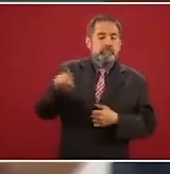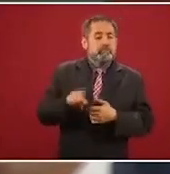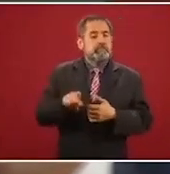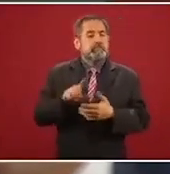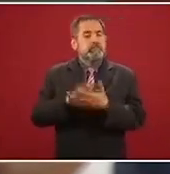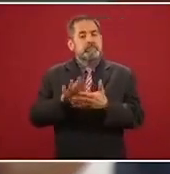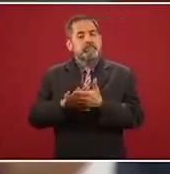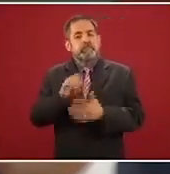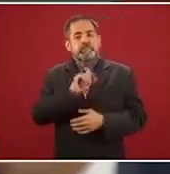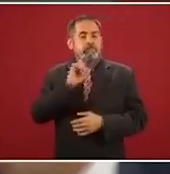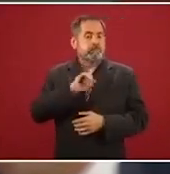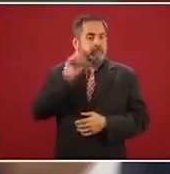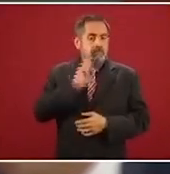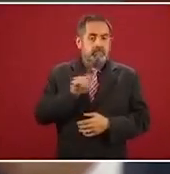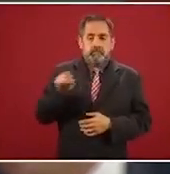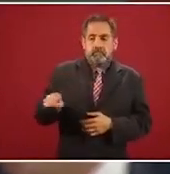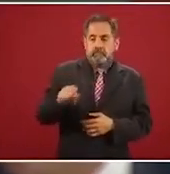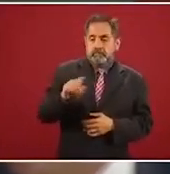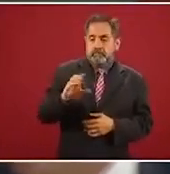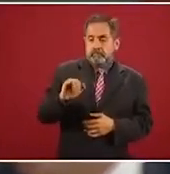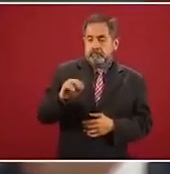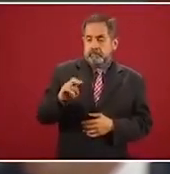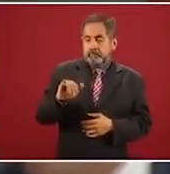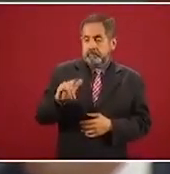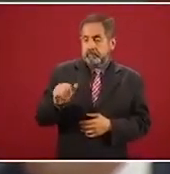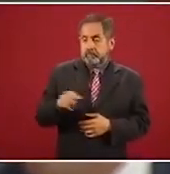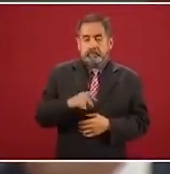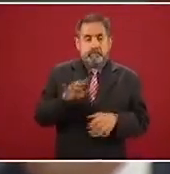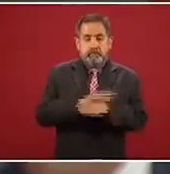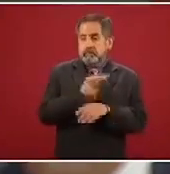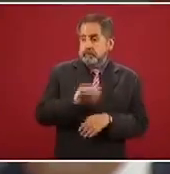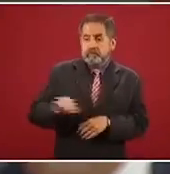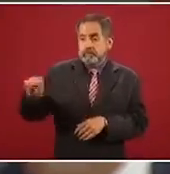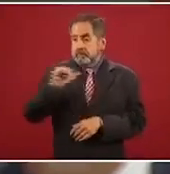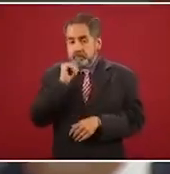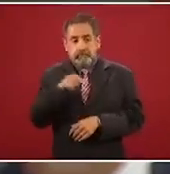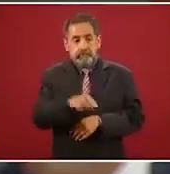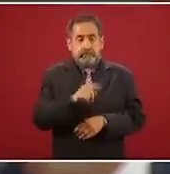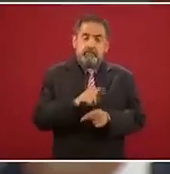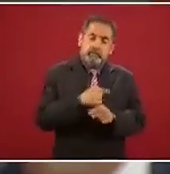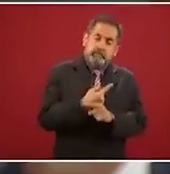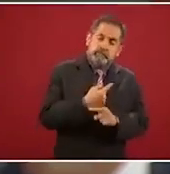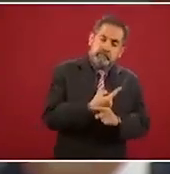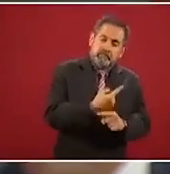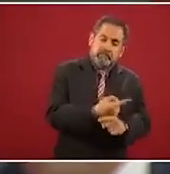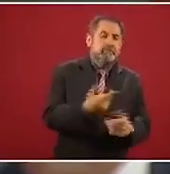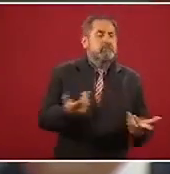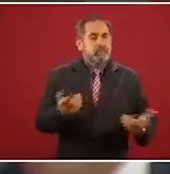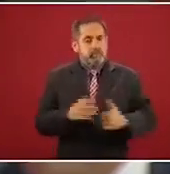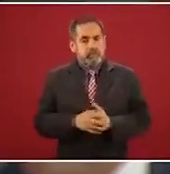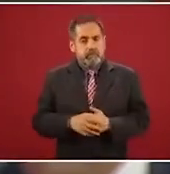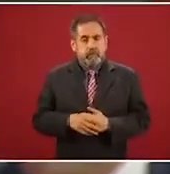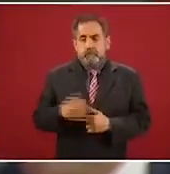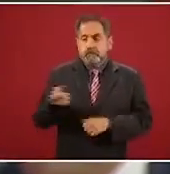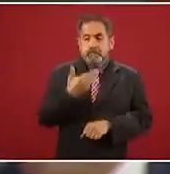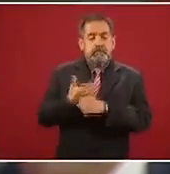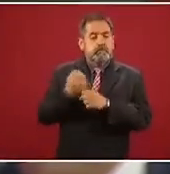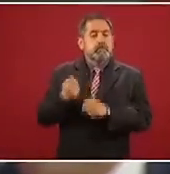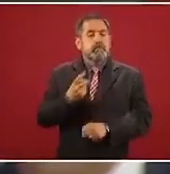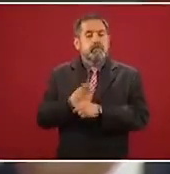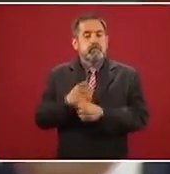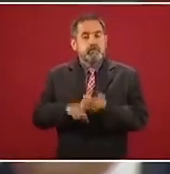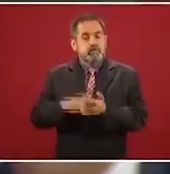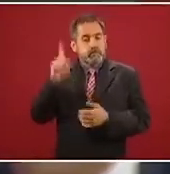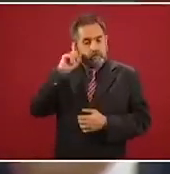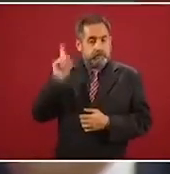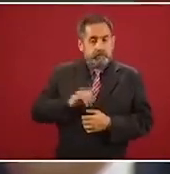Cieneguillas. Durante ese tiempo, la mujer sufrió abuso sexual de un custodio. Presidente, el secretario de Seguridad de Zacatecas